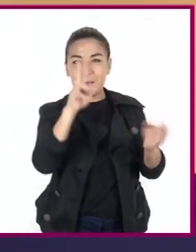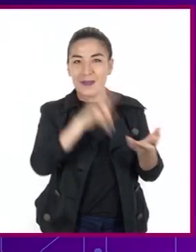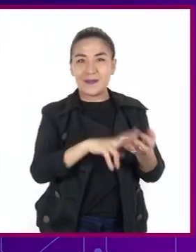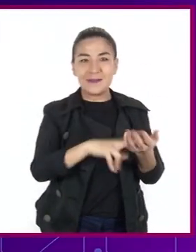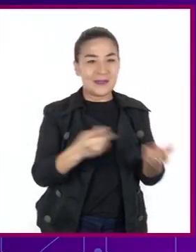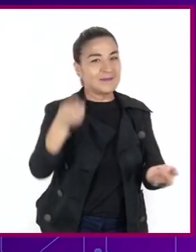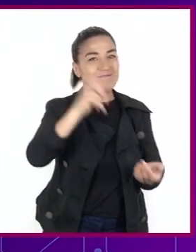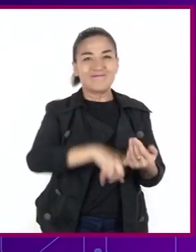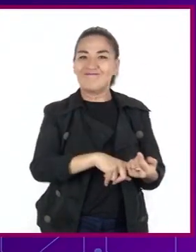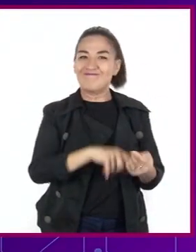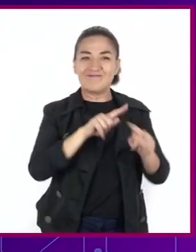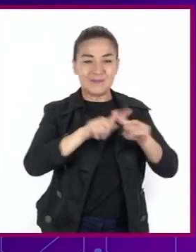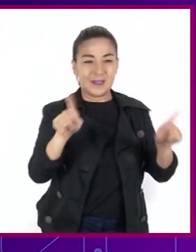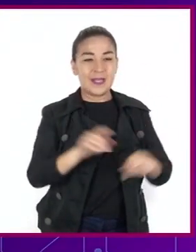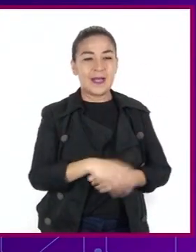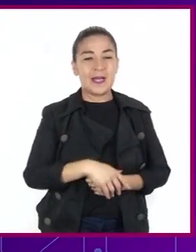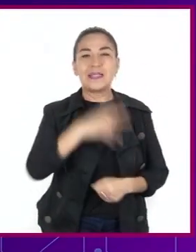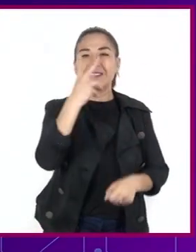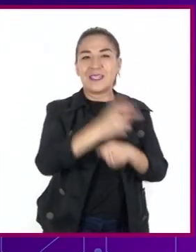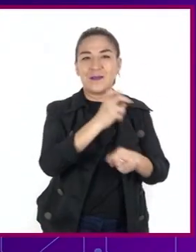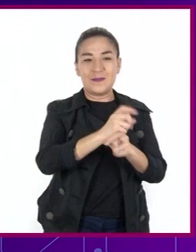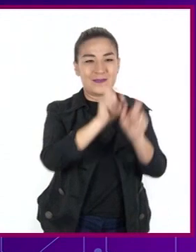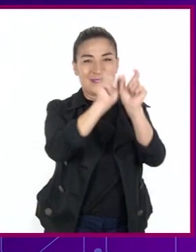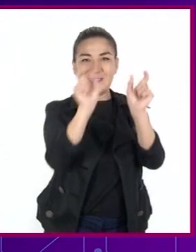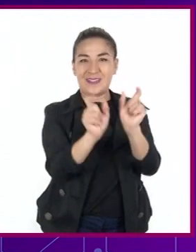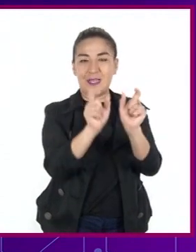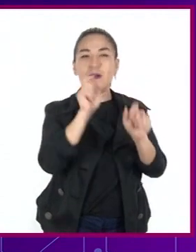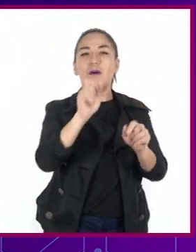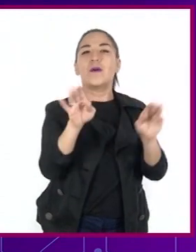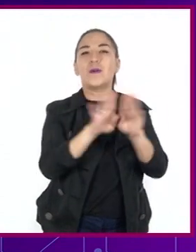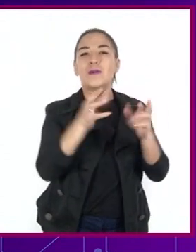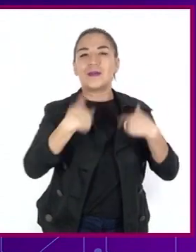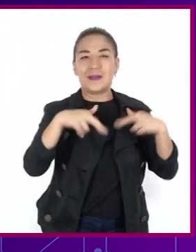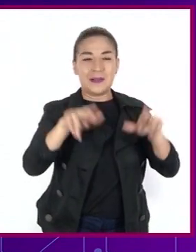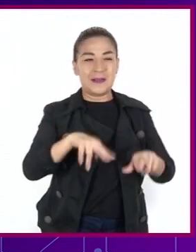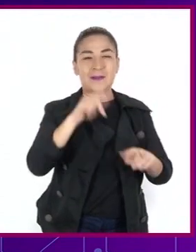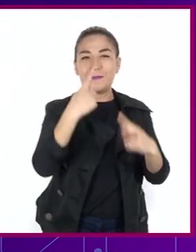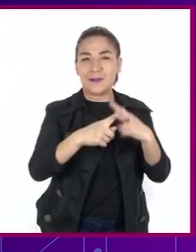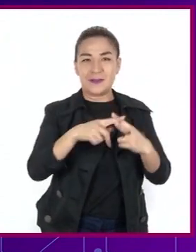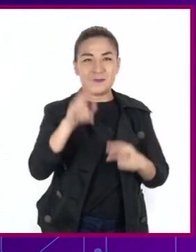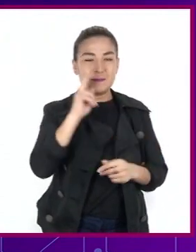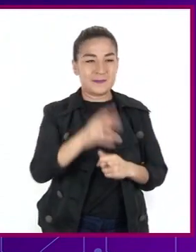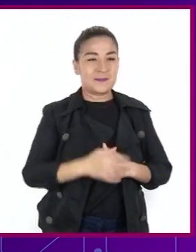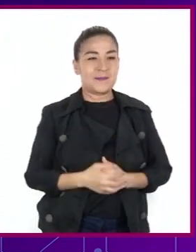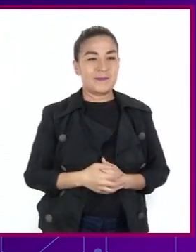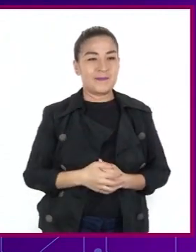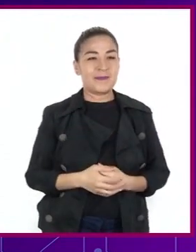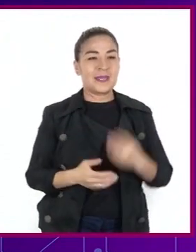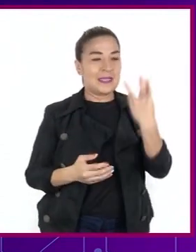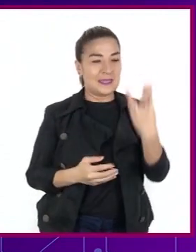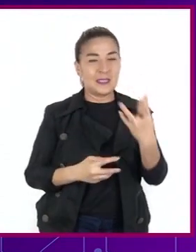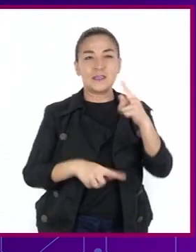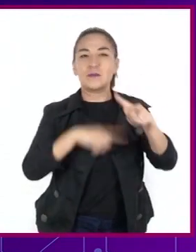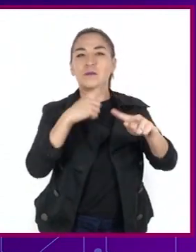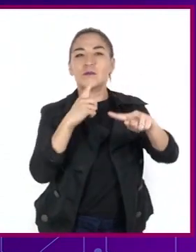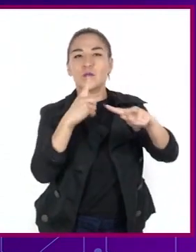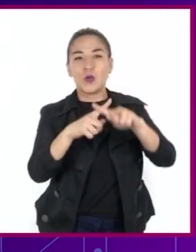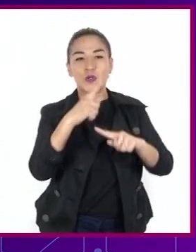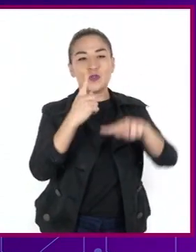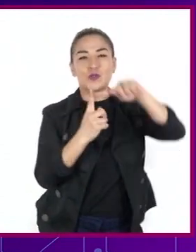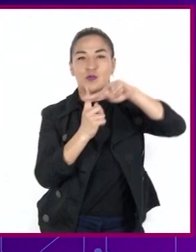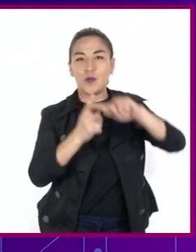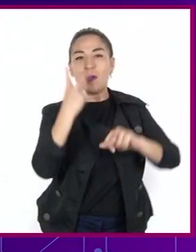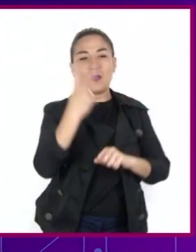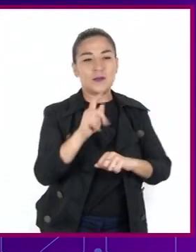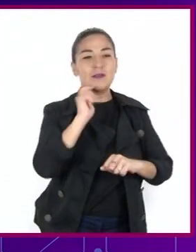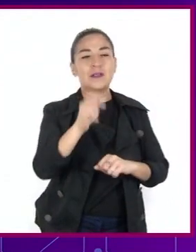entre sí. Para el segundo término de la primera expresión algebraica, tenemos que 3 por la suma de 2 más 1